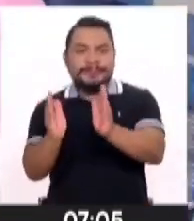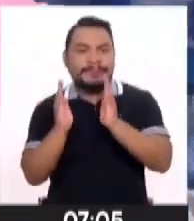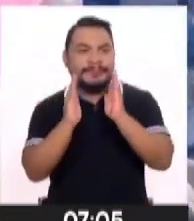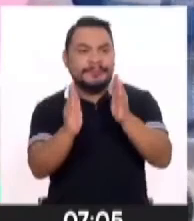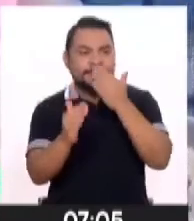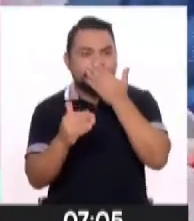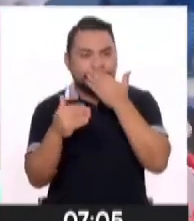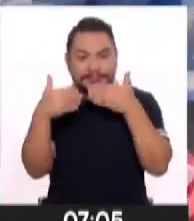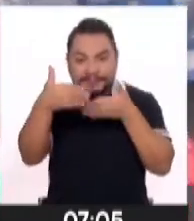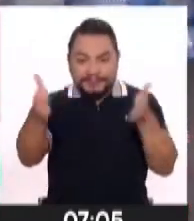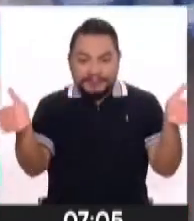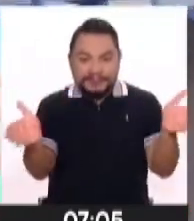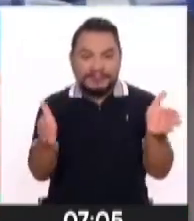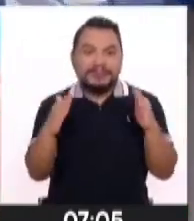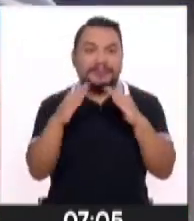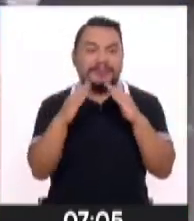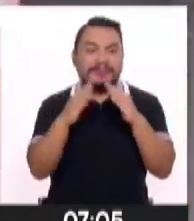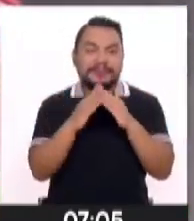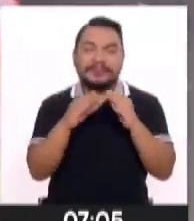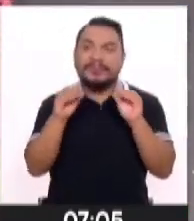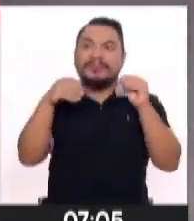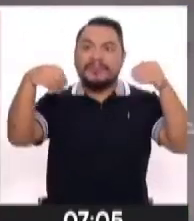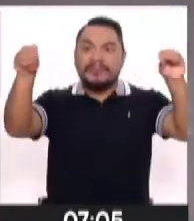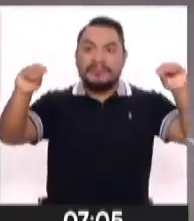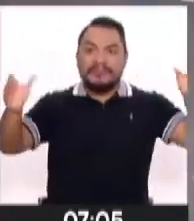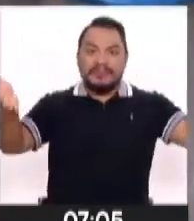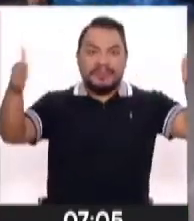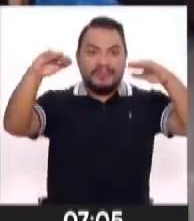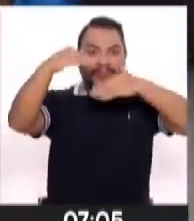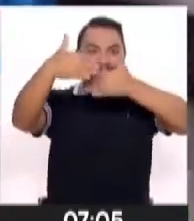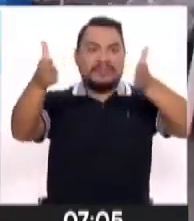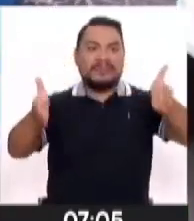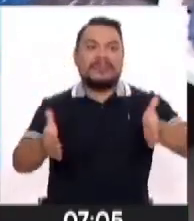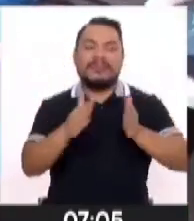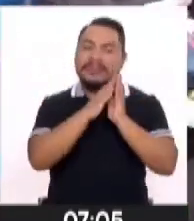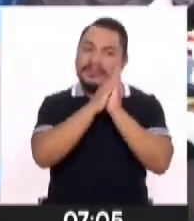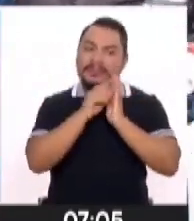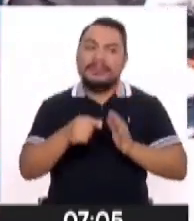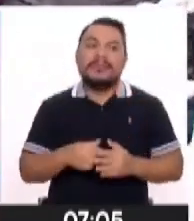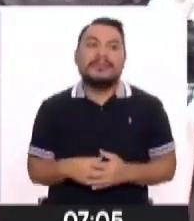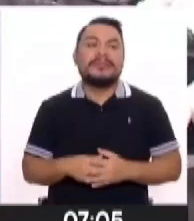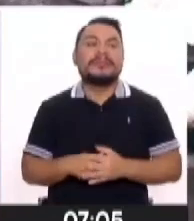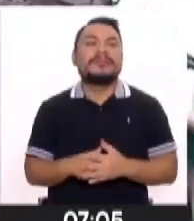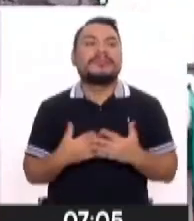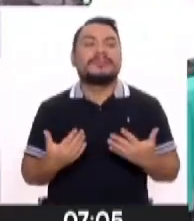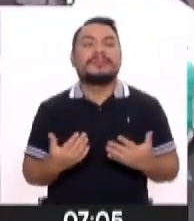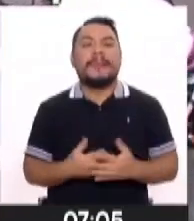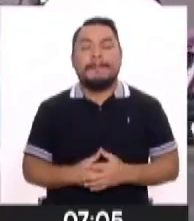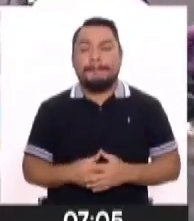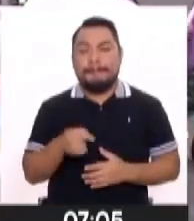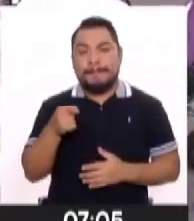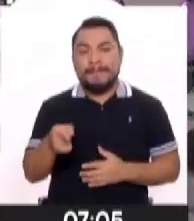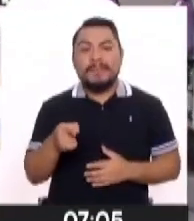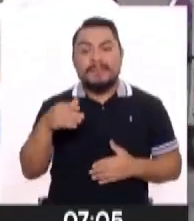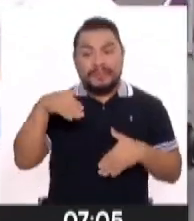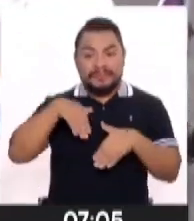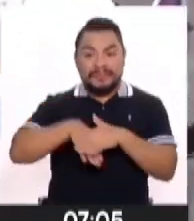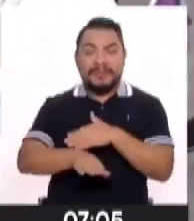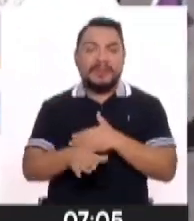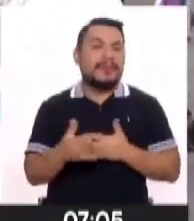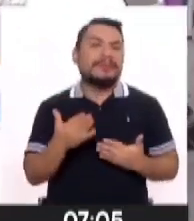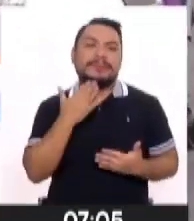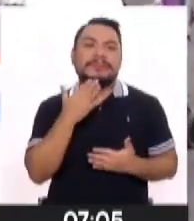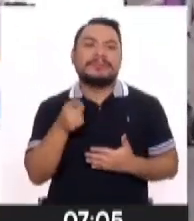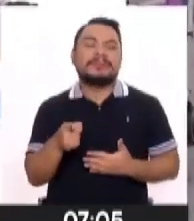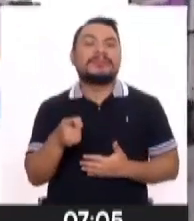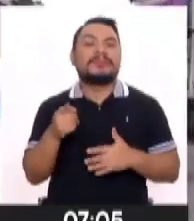especie de vivienda, porque no podríamos decir que es una vivienda. Vemos un pabellón nacional del Perú aquí. Al interior hay niños que